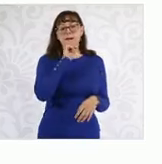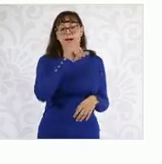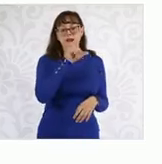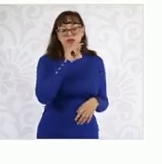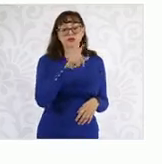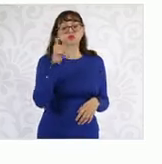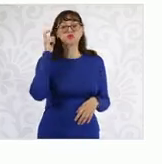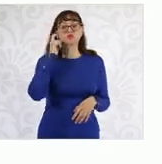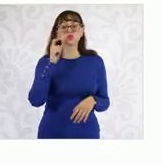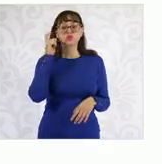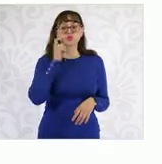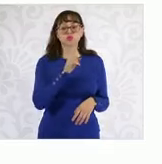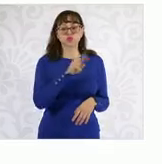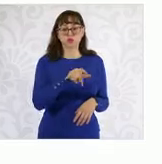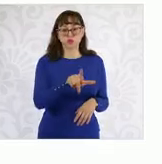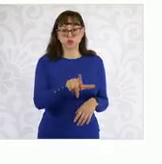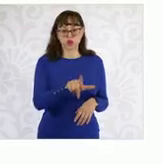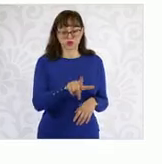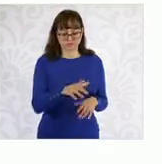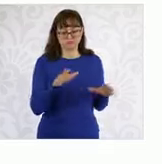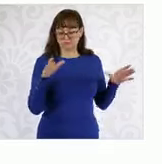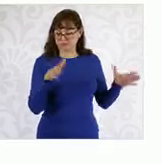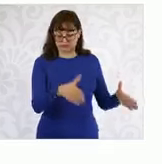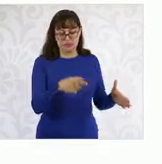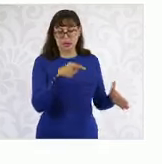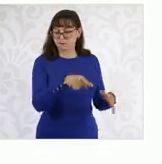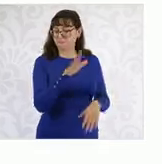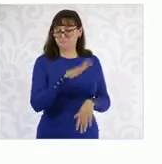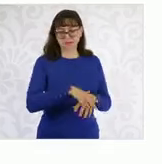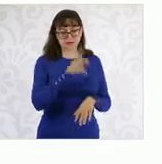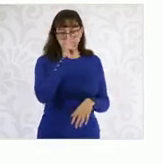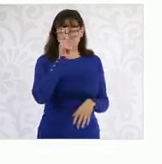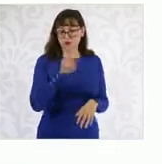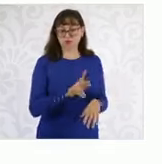Guerrero y Nuevo León. La siguiente.